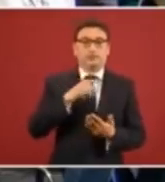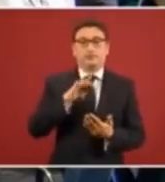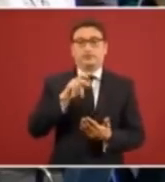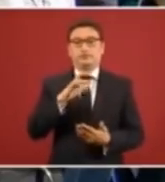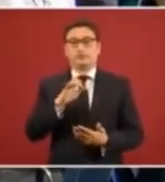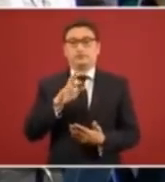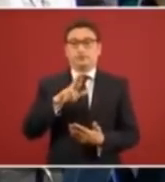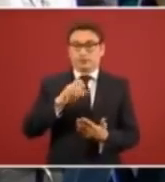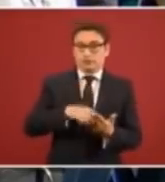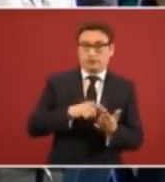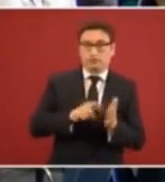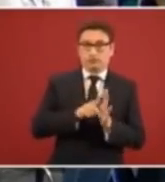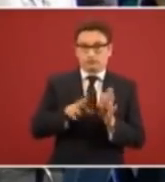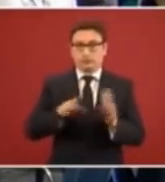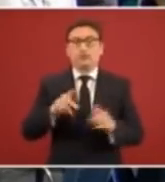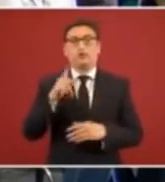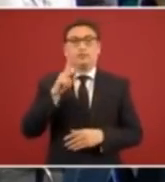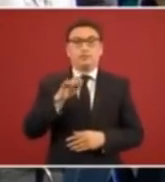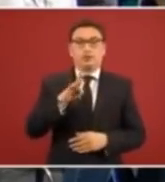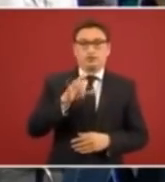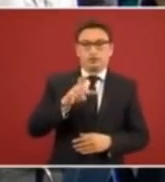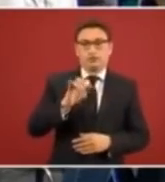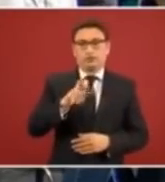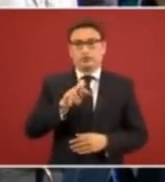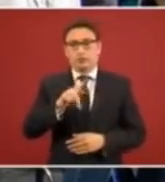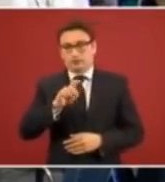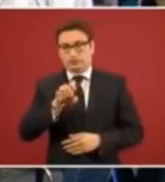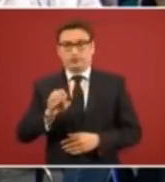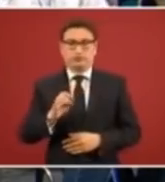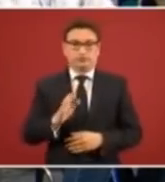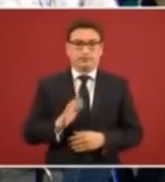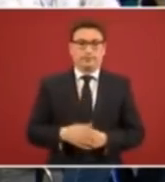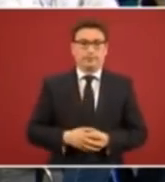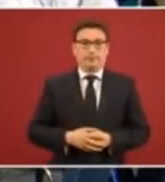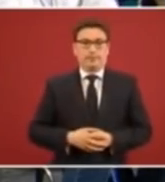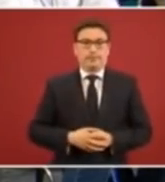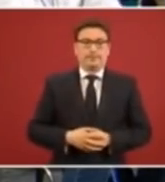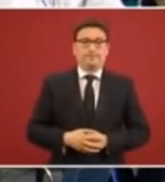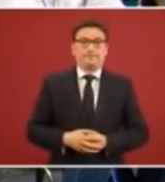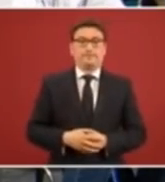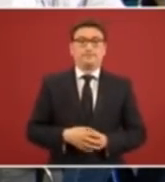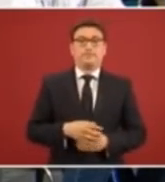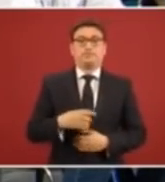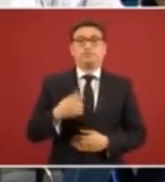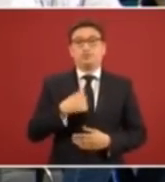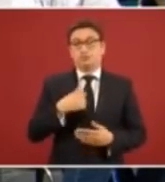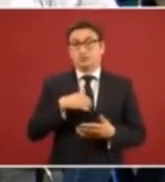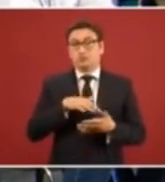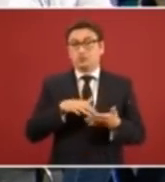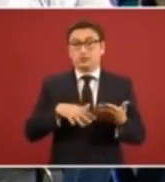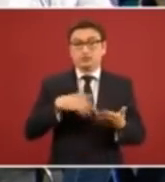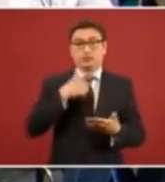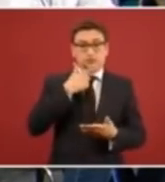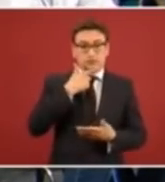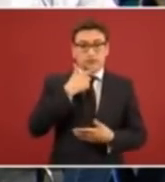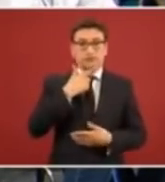que escribe Pablo Iriarte o Iriart, como se pronuncia, porque luego me critican que no sé pronunciar perfectamente el inglés, porque